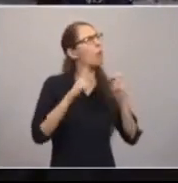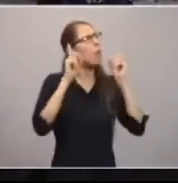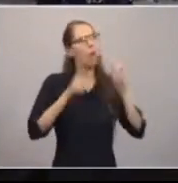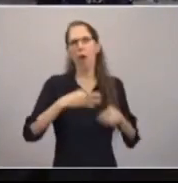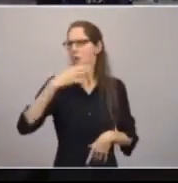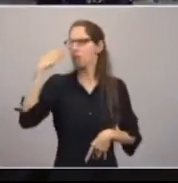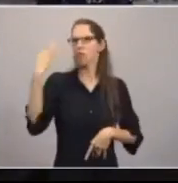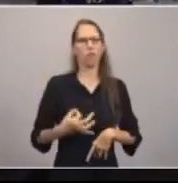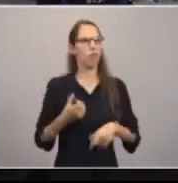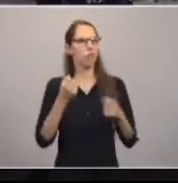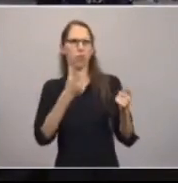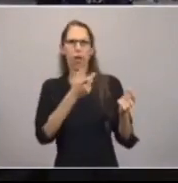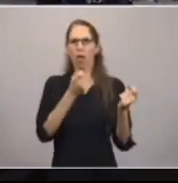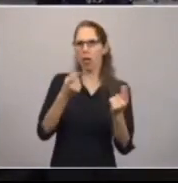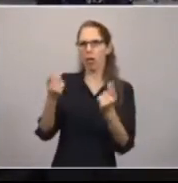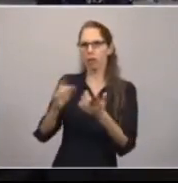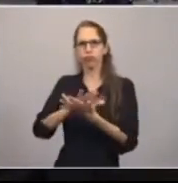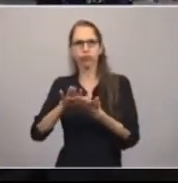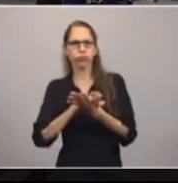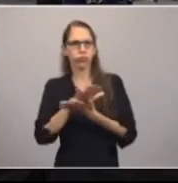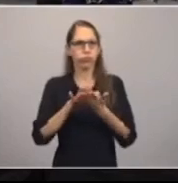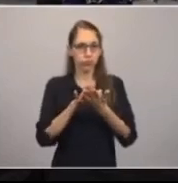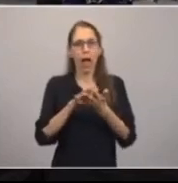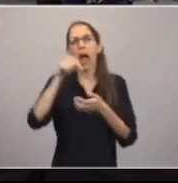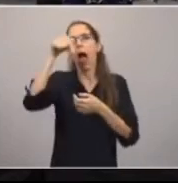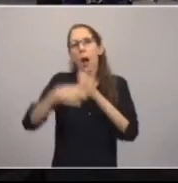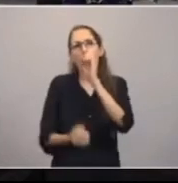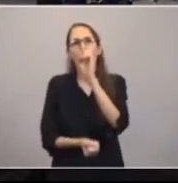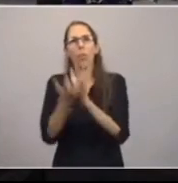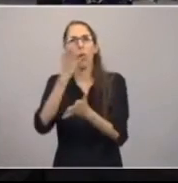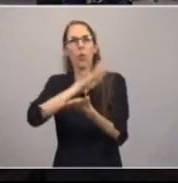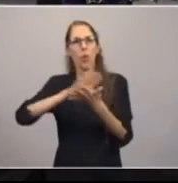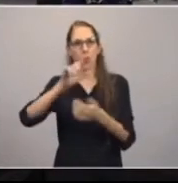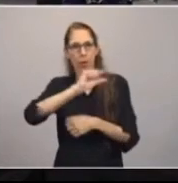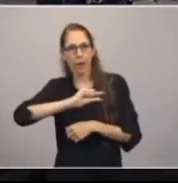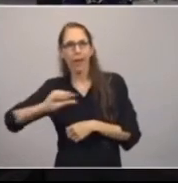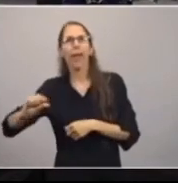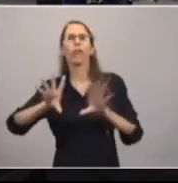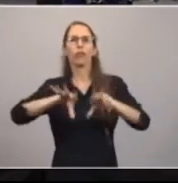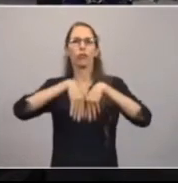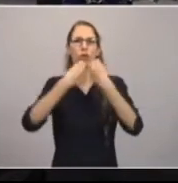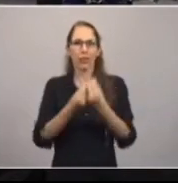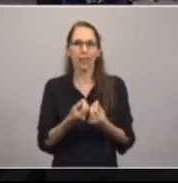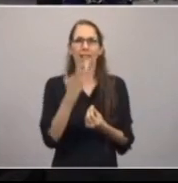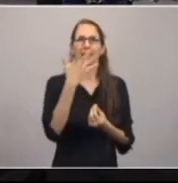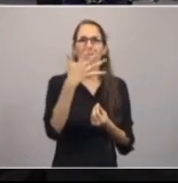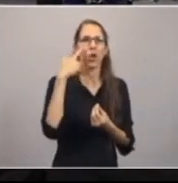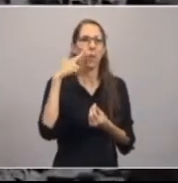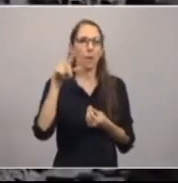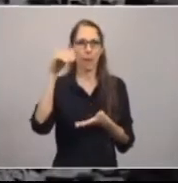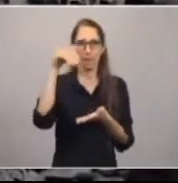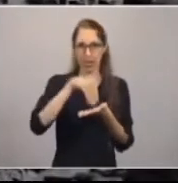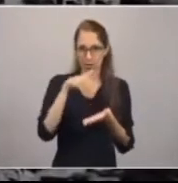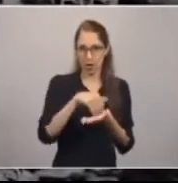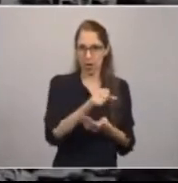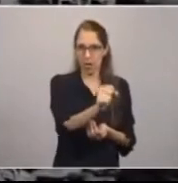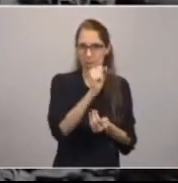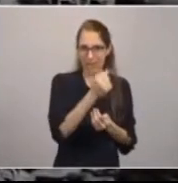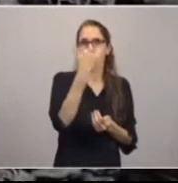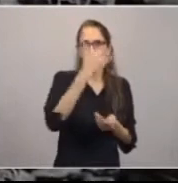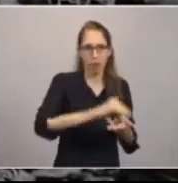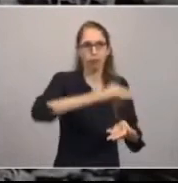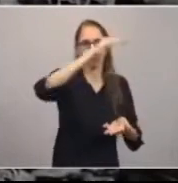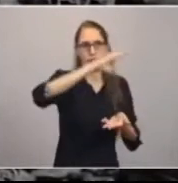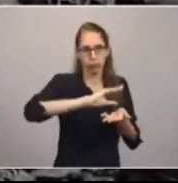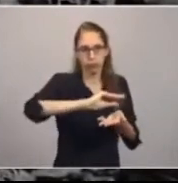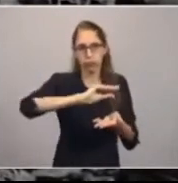una línea de 5.000 millones de pesos, que será ampliada en base a las necesidades, así que, y con un mecanismo